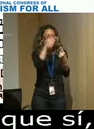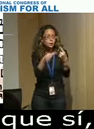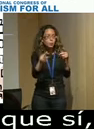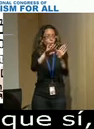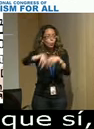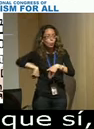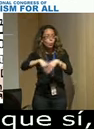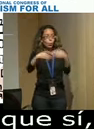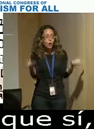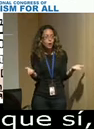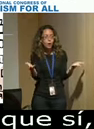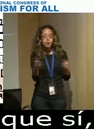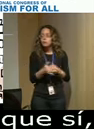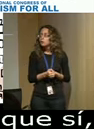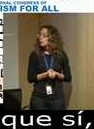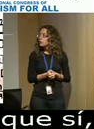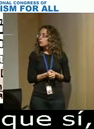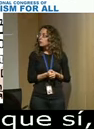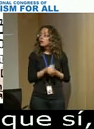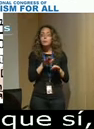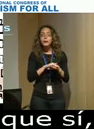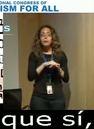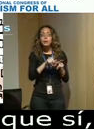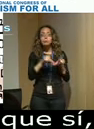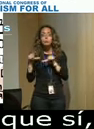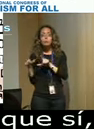porque... Perdona, ¿me puedes pasar?